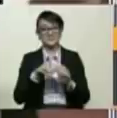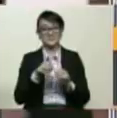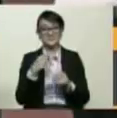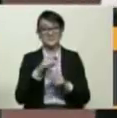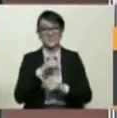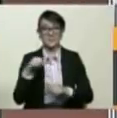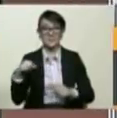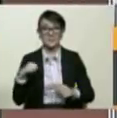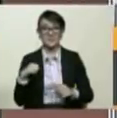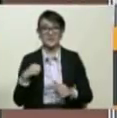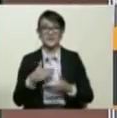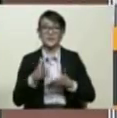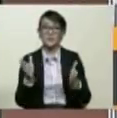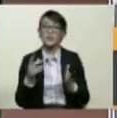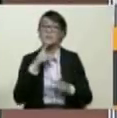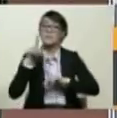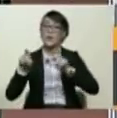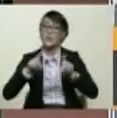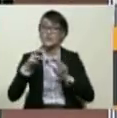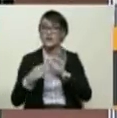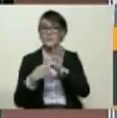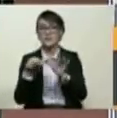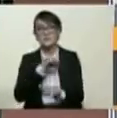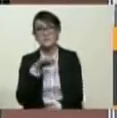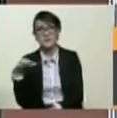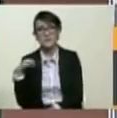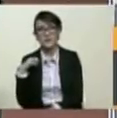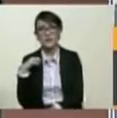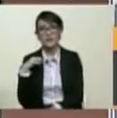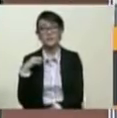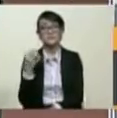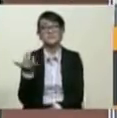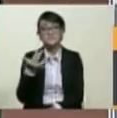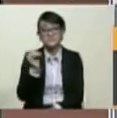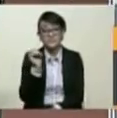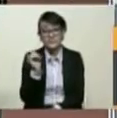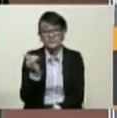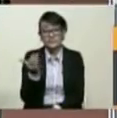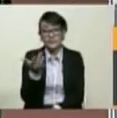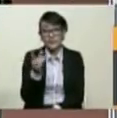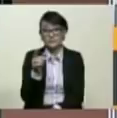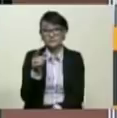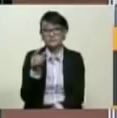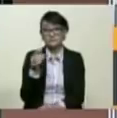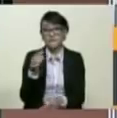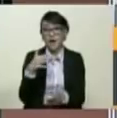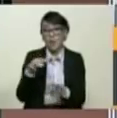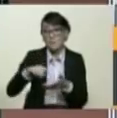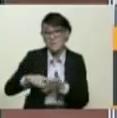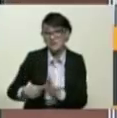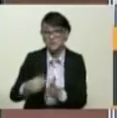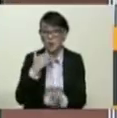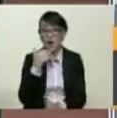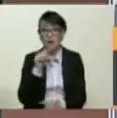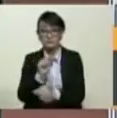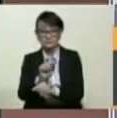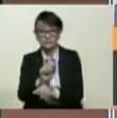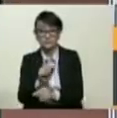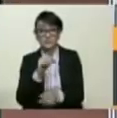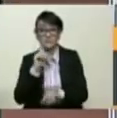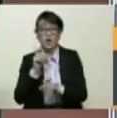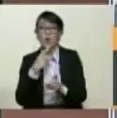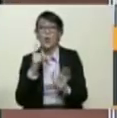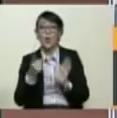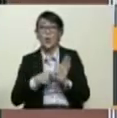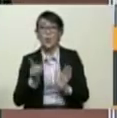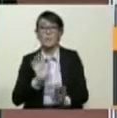se le pregunte a los representantes de los medios privados de comunicación si alguna vez han sido sometidos a algún tipo de presión para que no se cubran las actividades